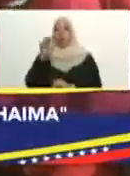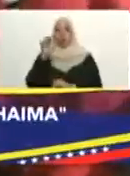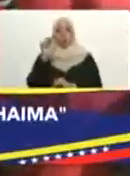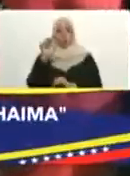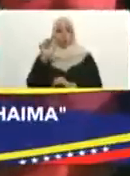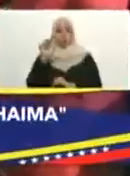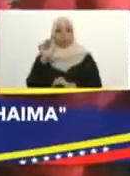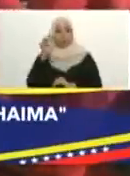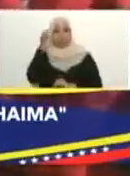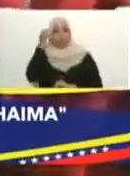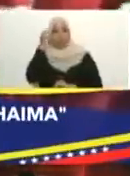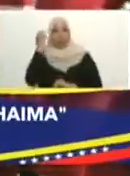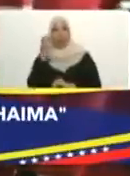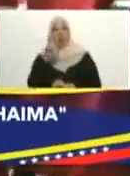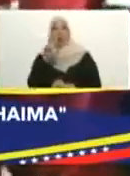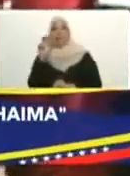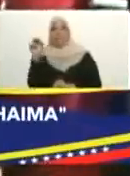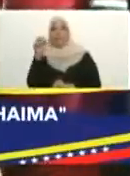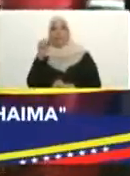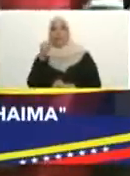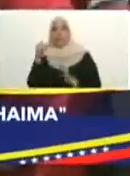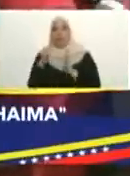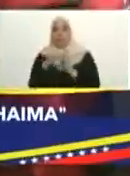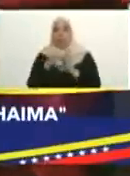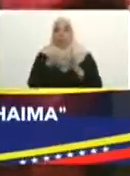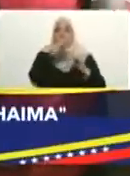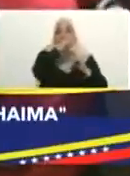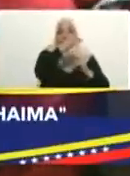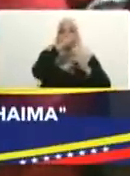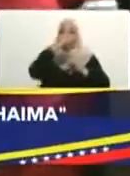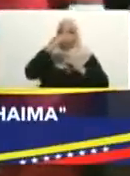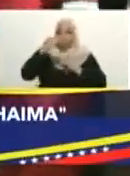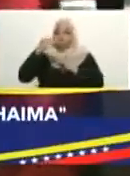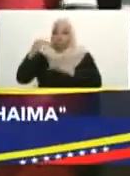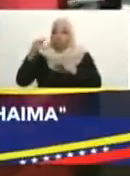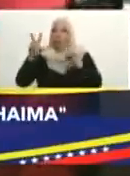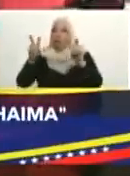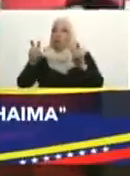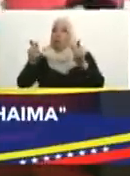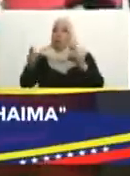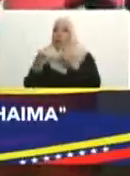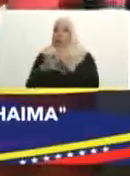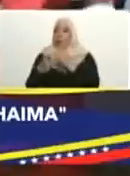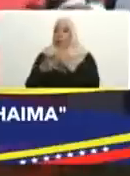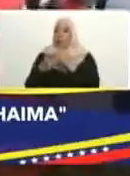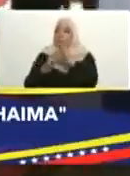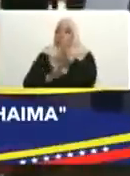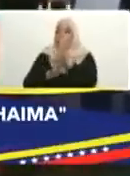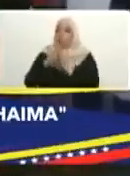barriles a través de la recuperación mejorada y nuevas tecnologías.